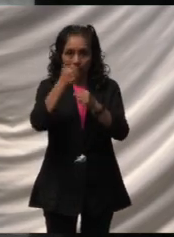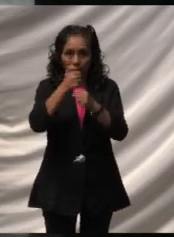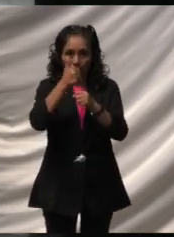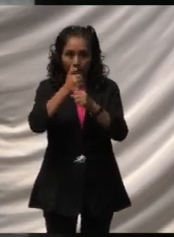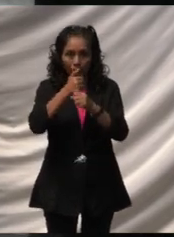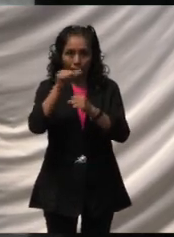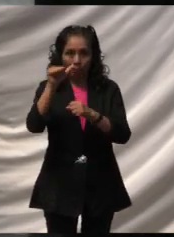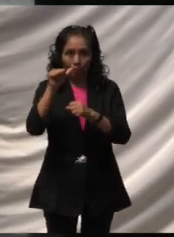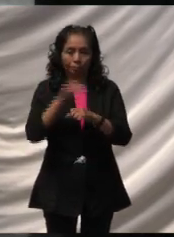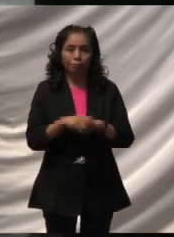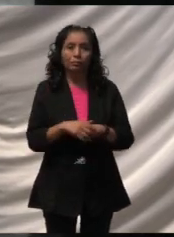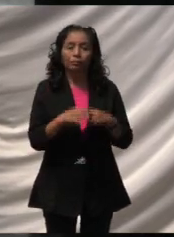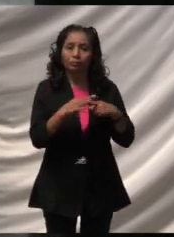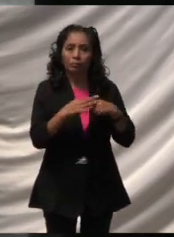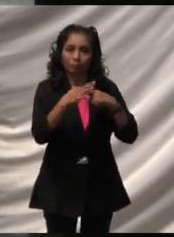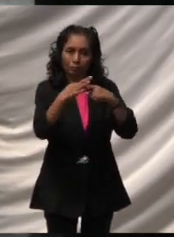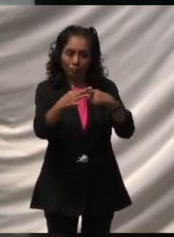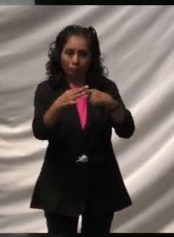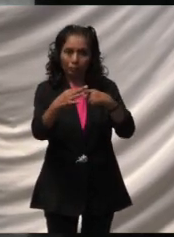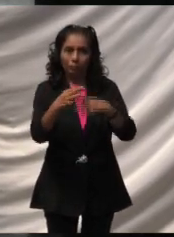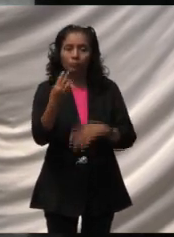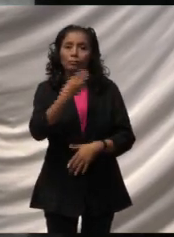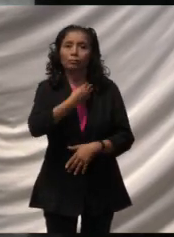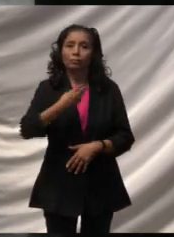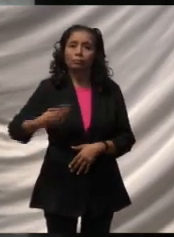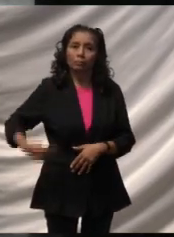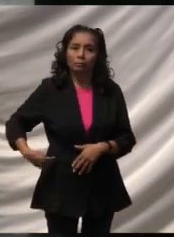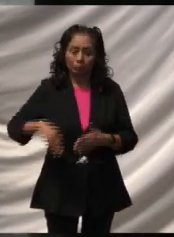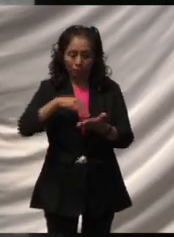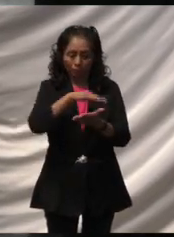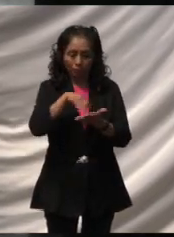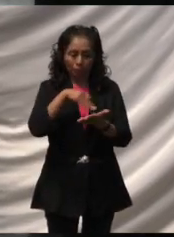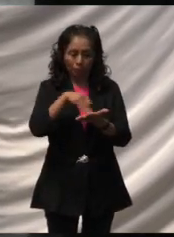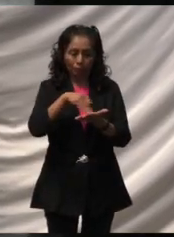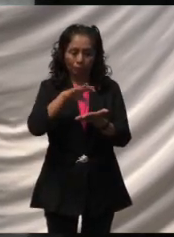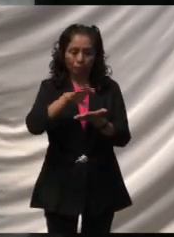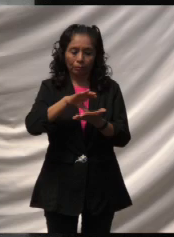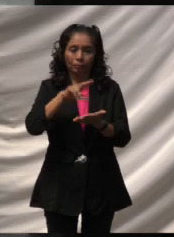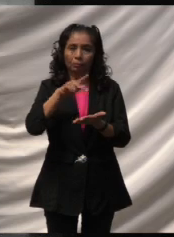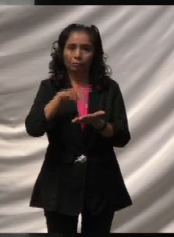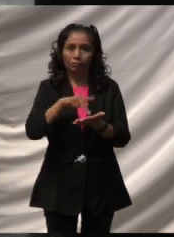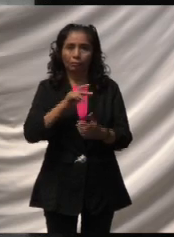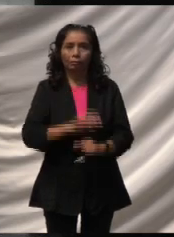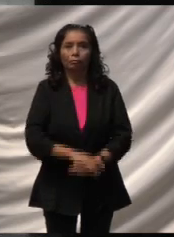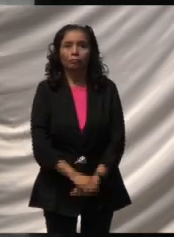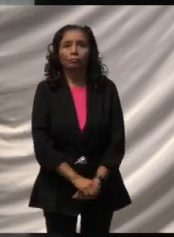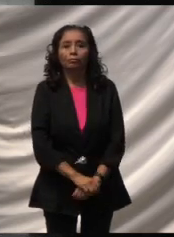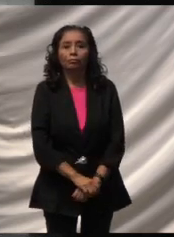A. Estoy representando orgullosamente al municipio de Felipe Carrillo Puerto, Quintana Roo.